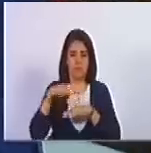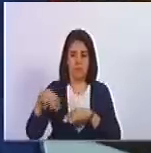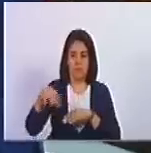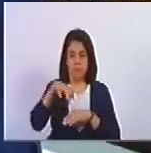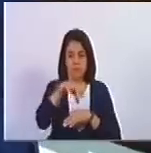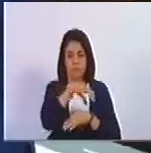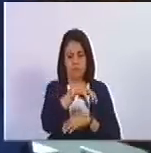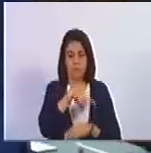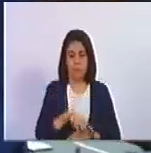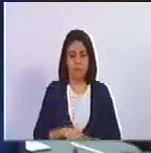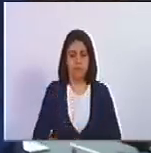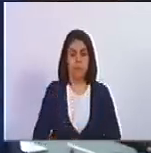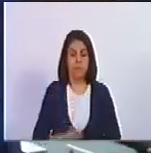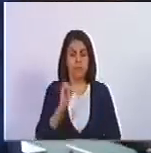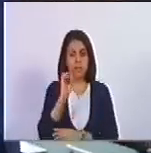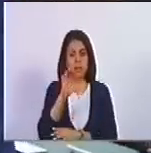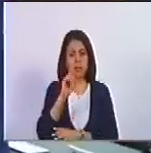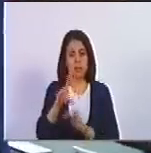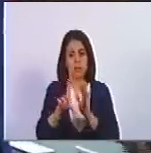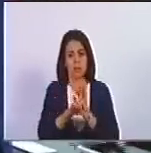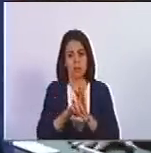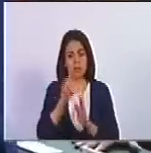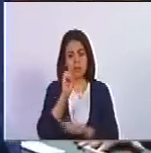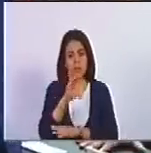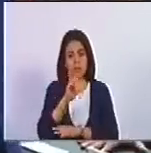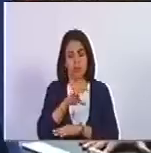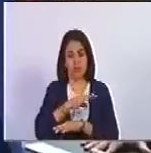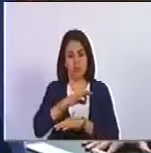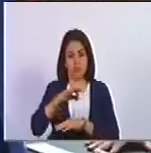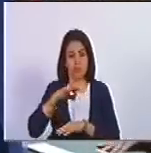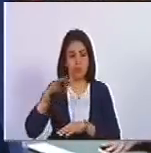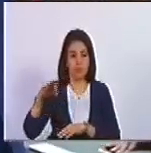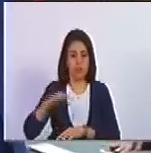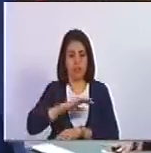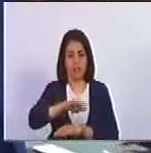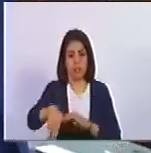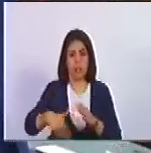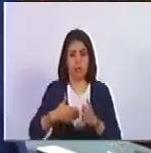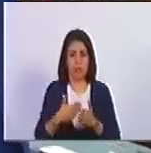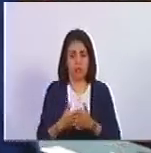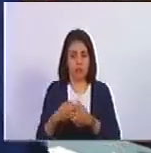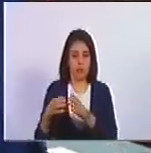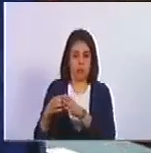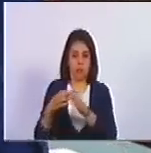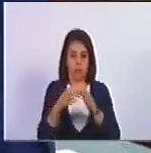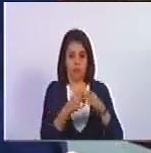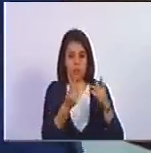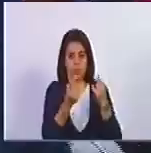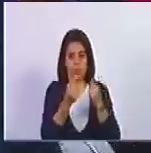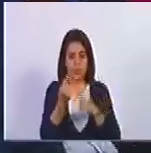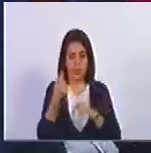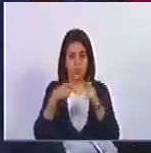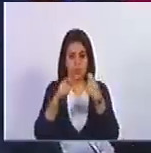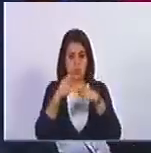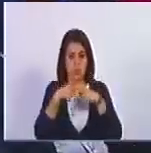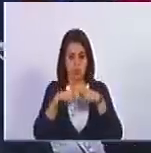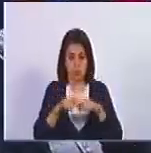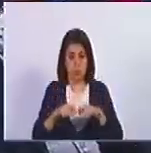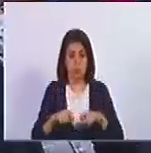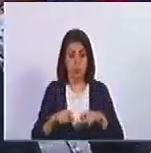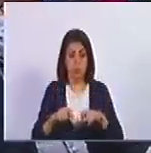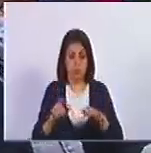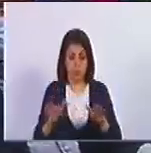regionales, a los consejos legislativos, a los consejos municipales, a todos los sectores económicos, comerciales,